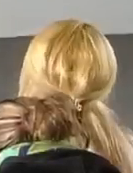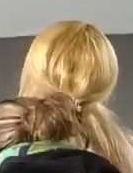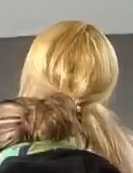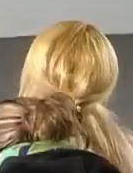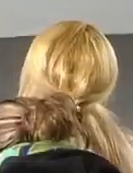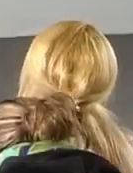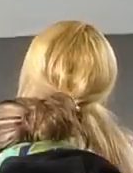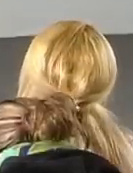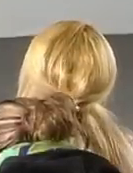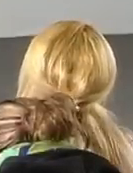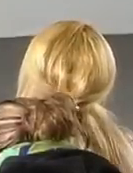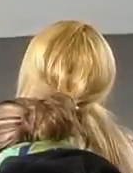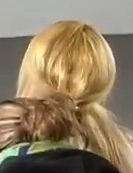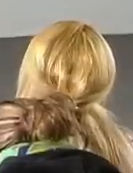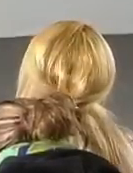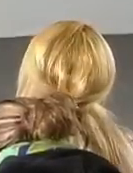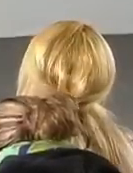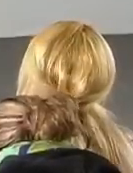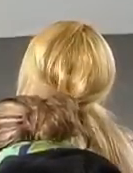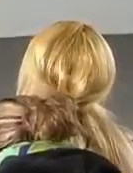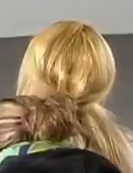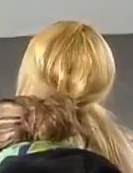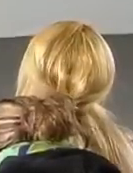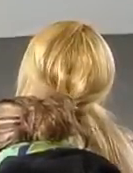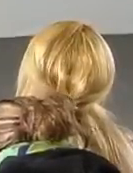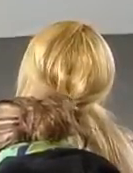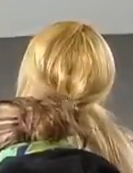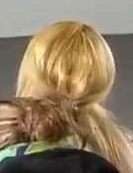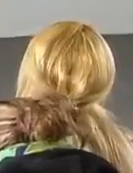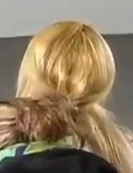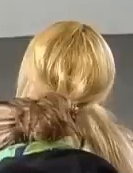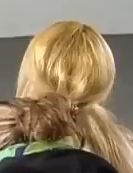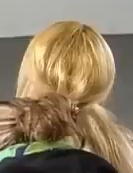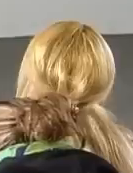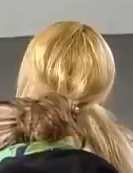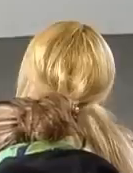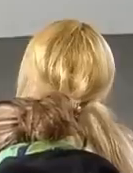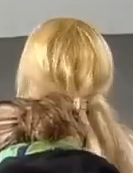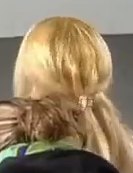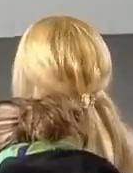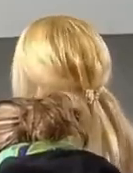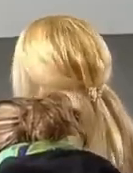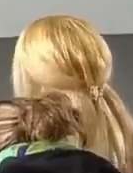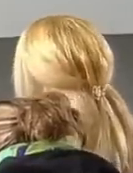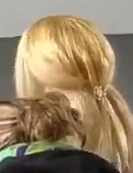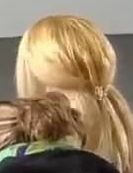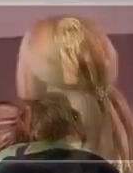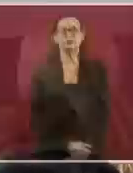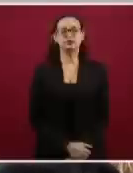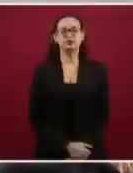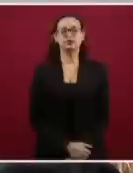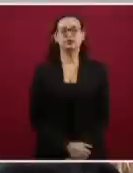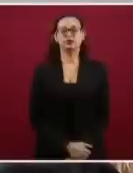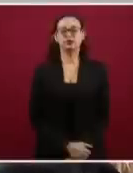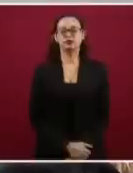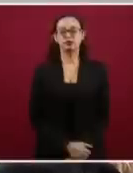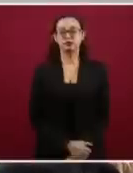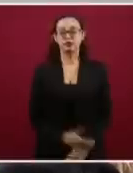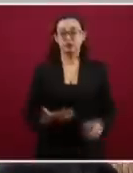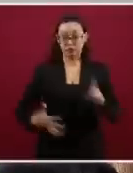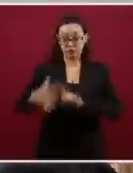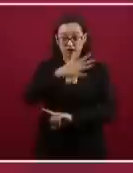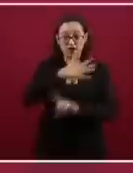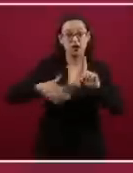de Medio Ambiente, pues lo celebro, se tienen no solo con el secretario de Medio